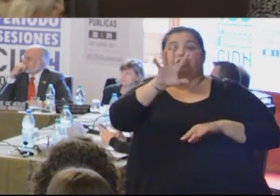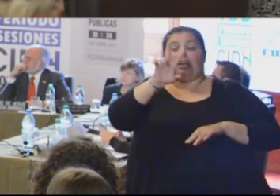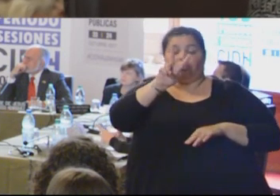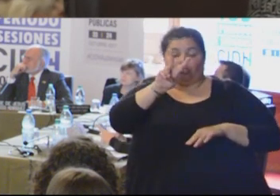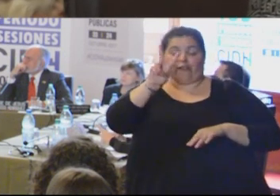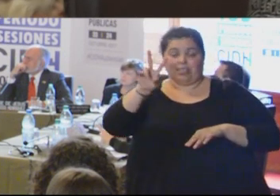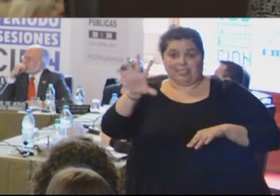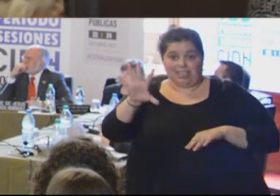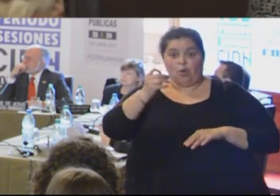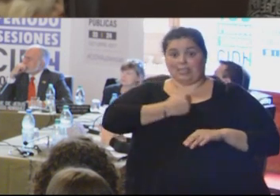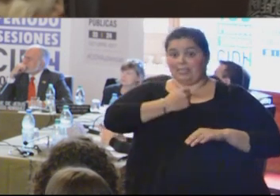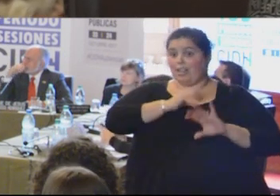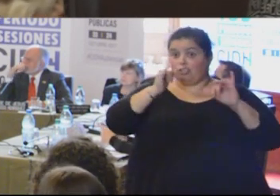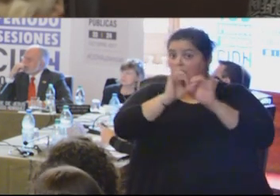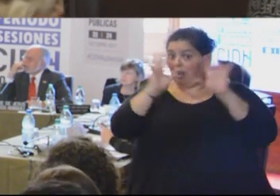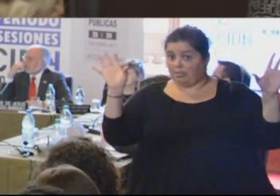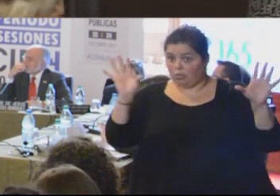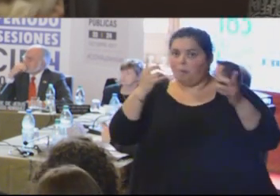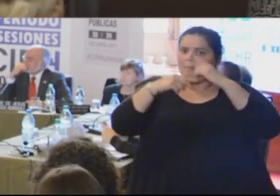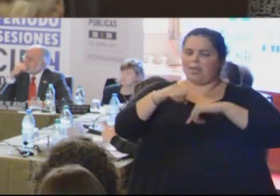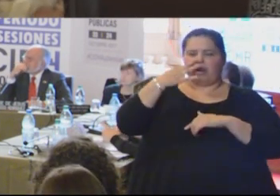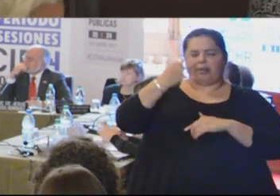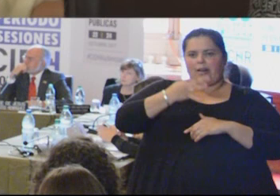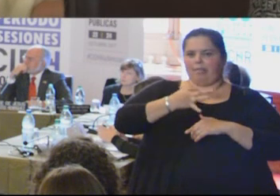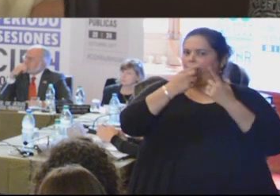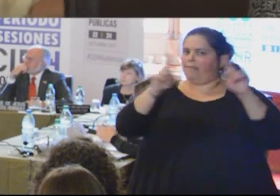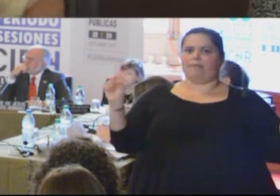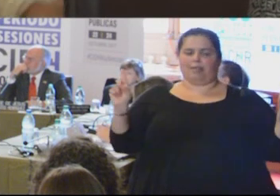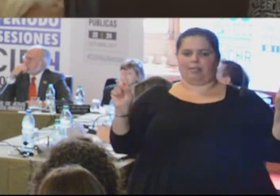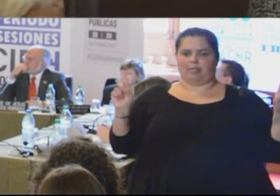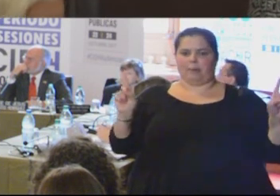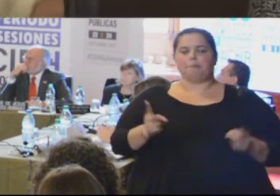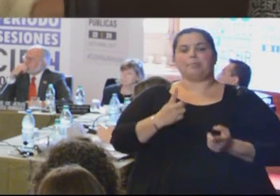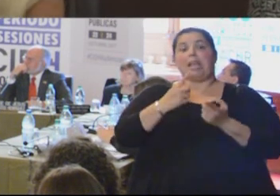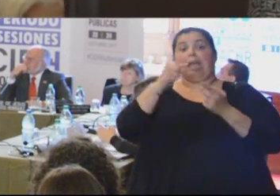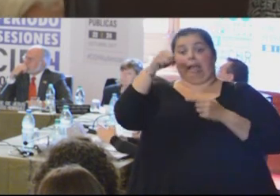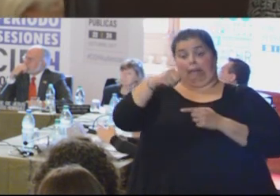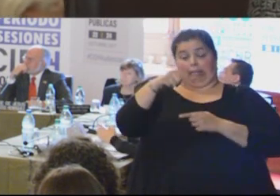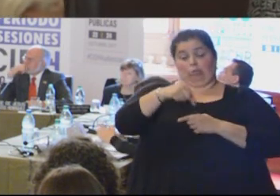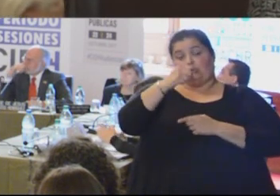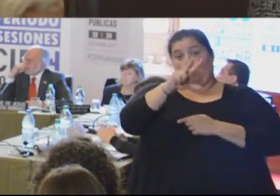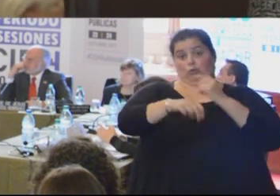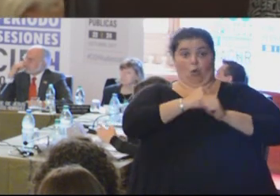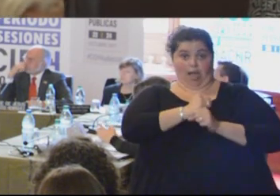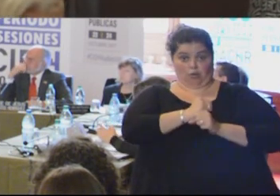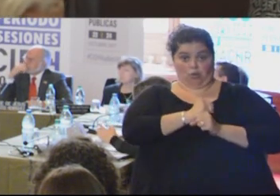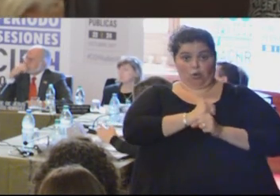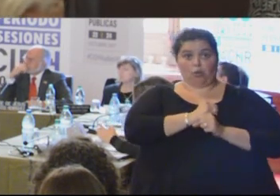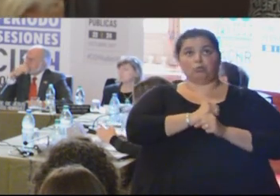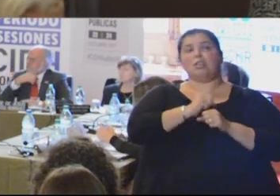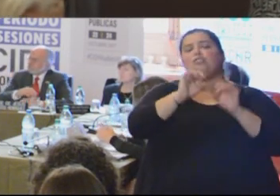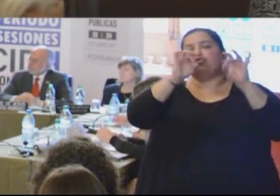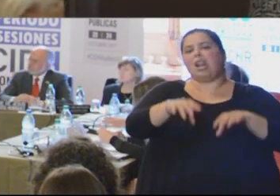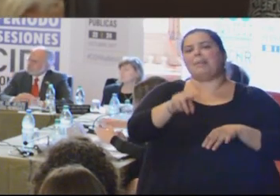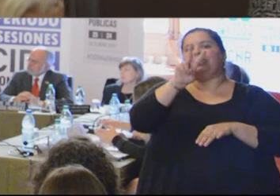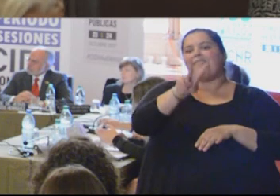asesinatos de defensores y defensoras la realidad no es así en todos estos 8 años sólo se han producido 28 condenas